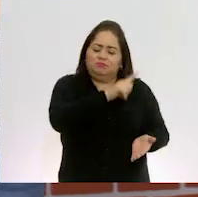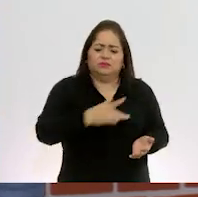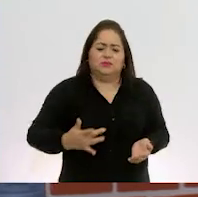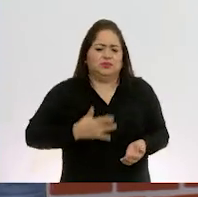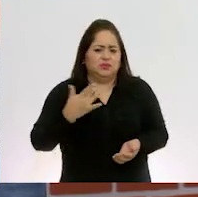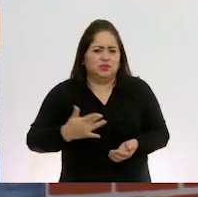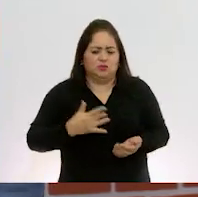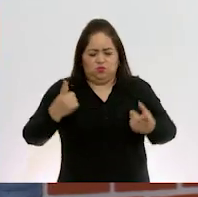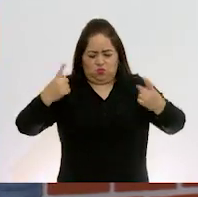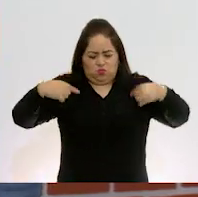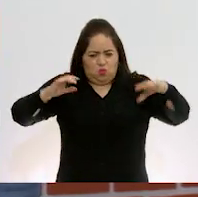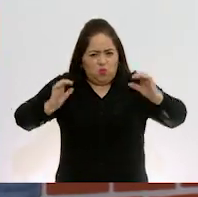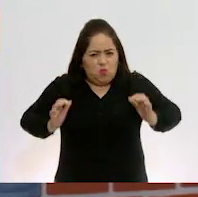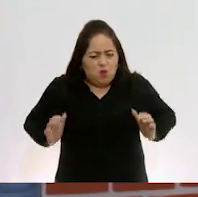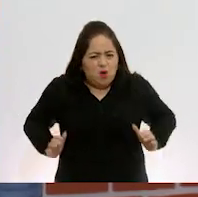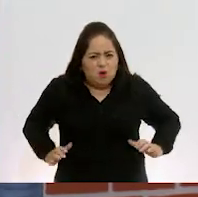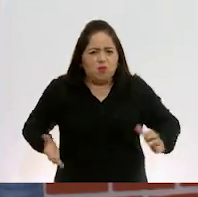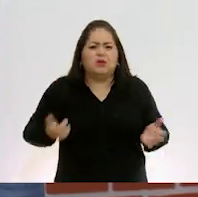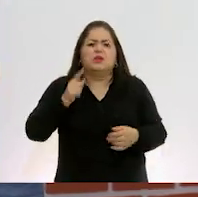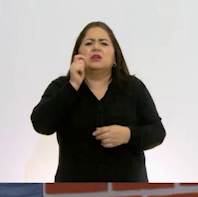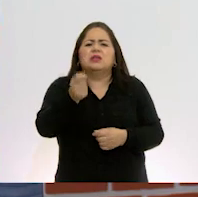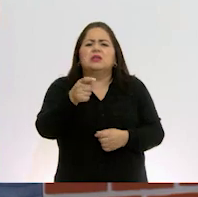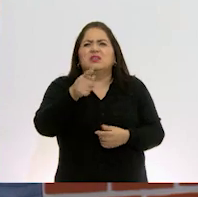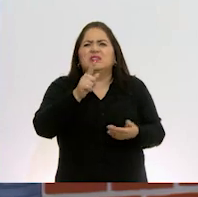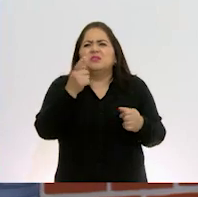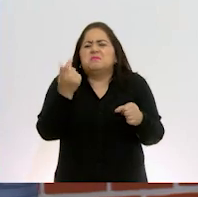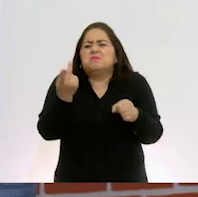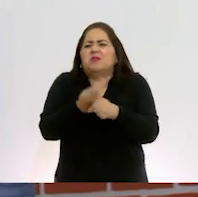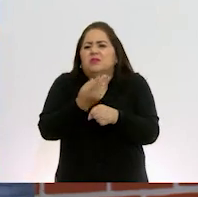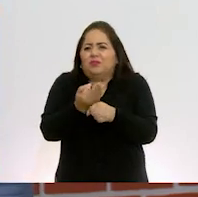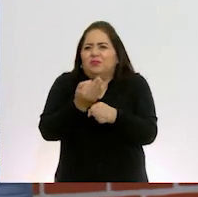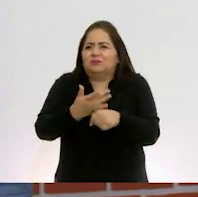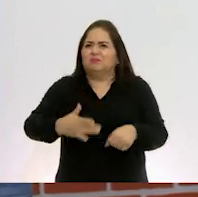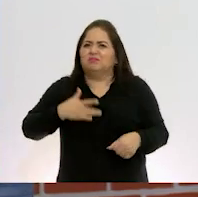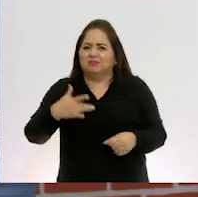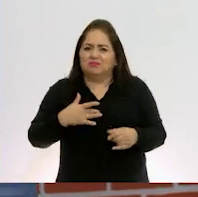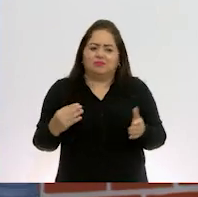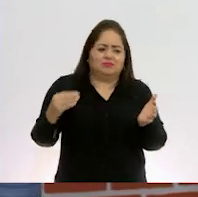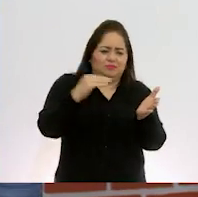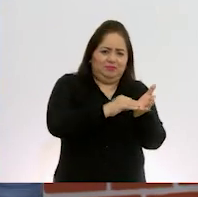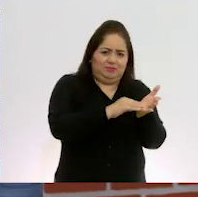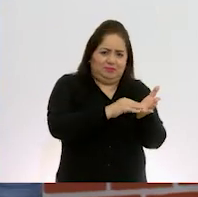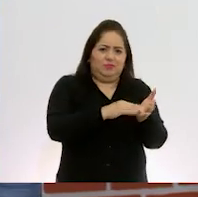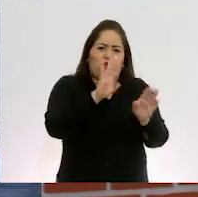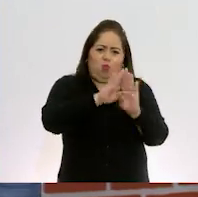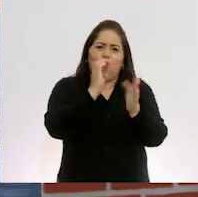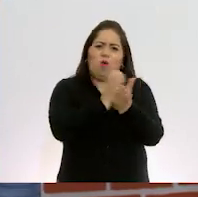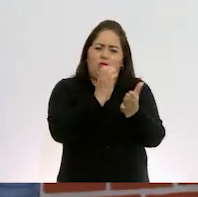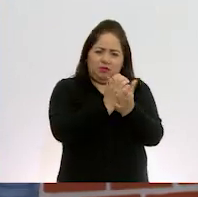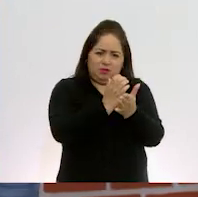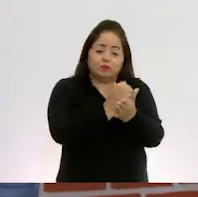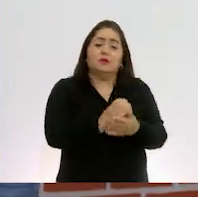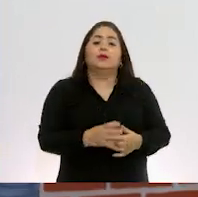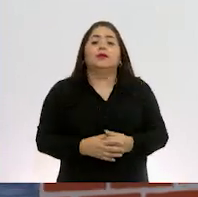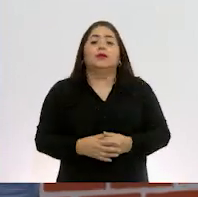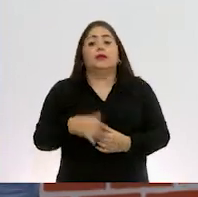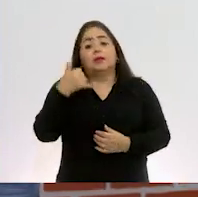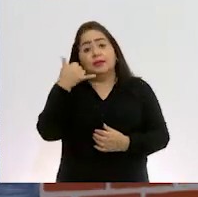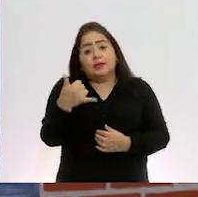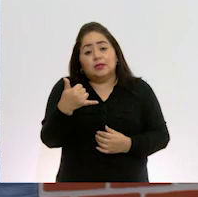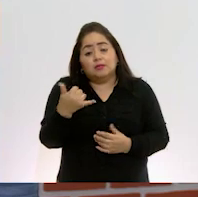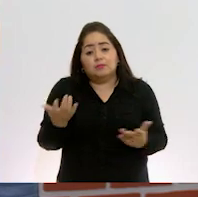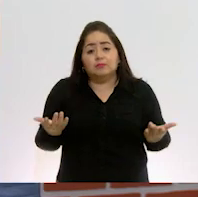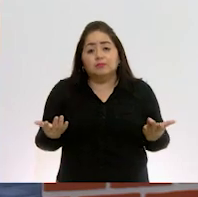sentir de nuestro cuerpo, qué es lo que estamos experimentando en esos momentos, poder dejarlo plasmado en un cuaderno. Y